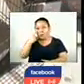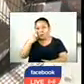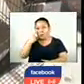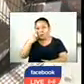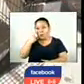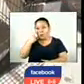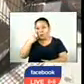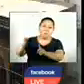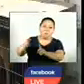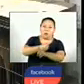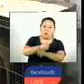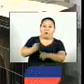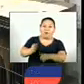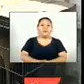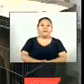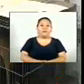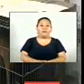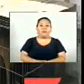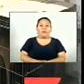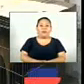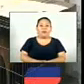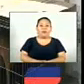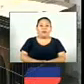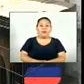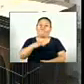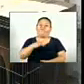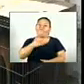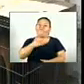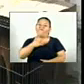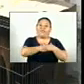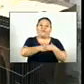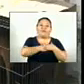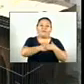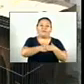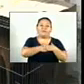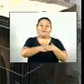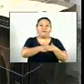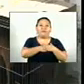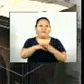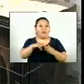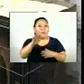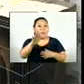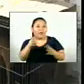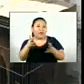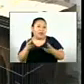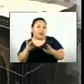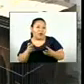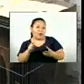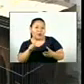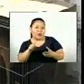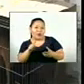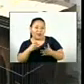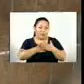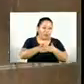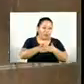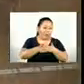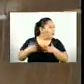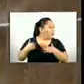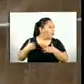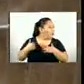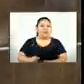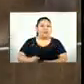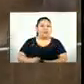y de los maltratos es más una cosa del corazón del alma más que si quiero no quiero es que no puedo ignorar